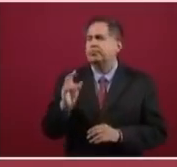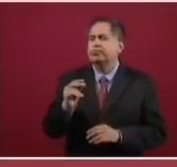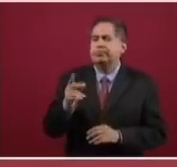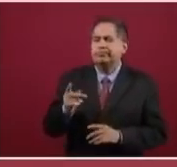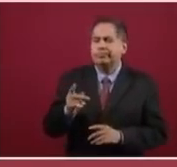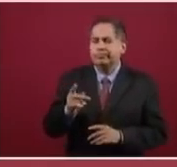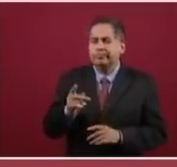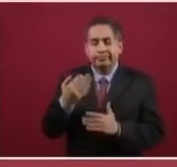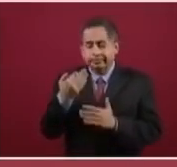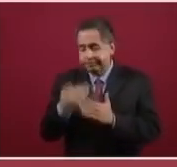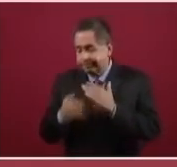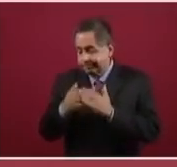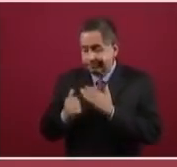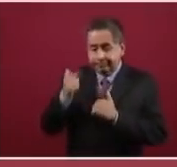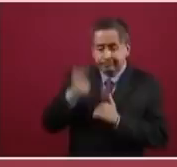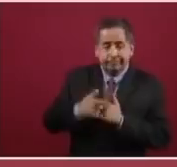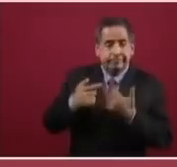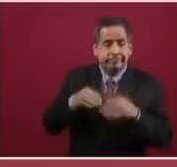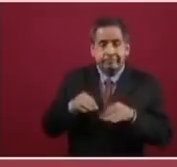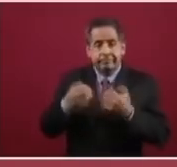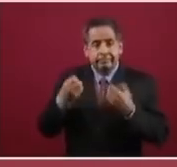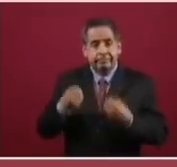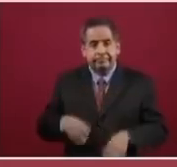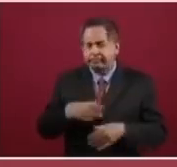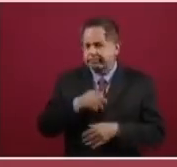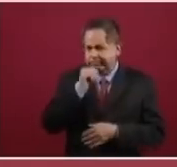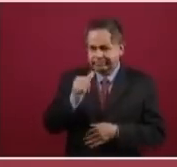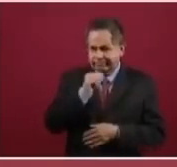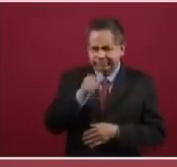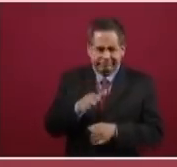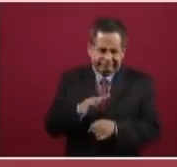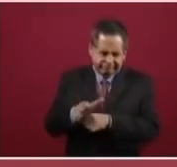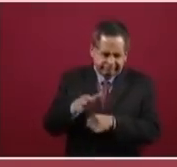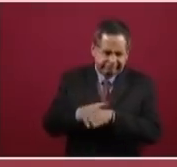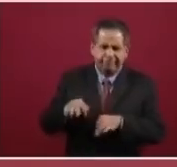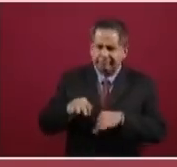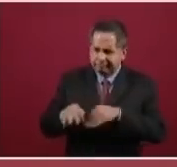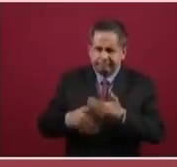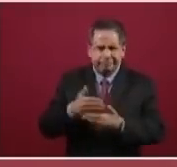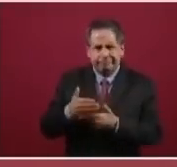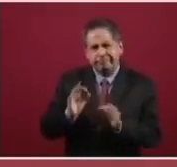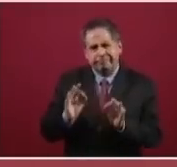van a faltar los empleos va a haber trabajo